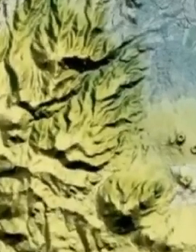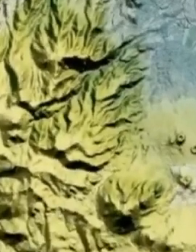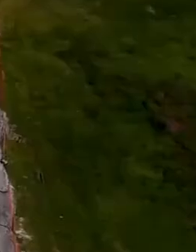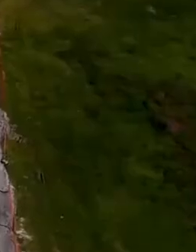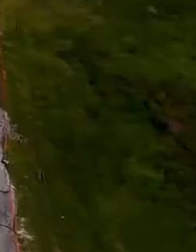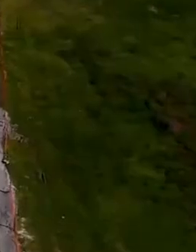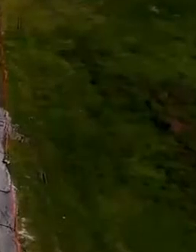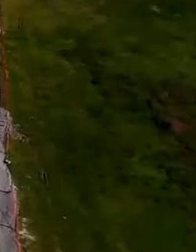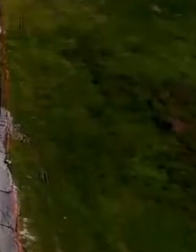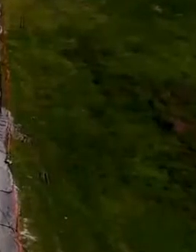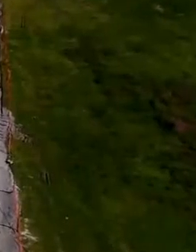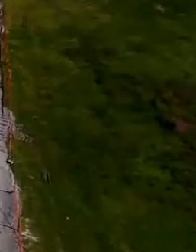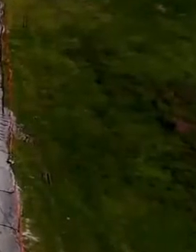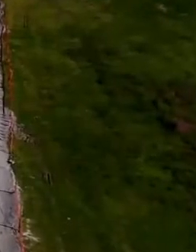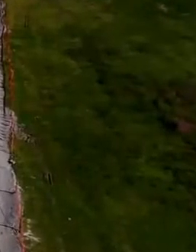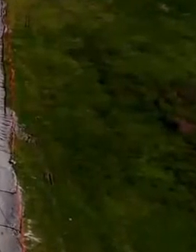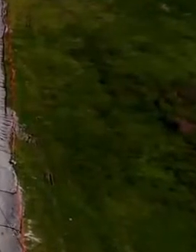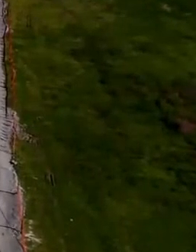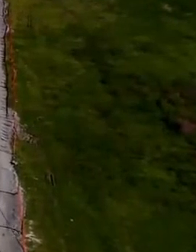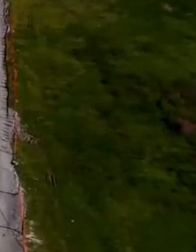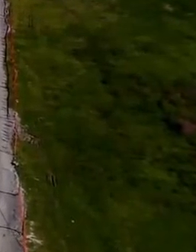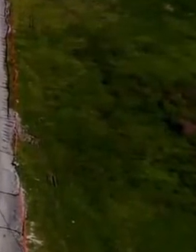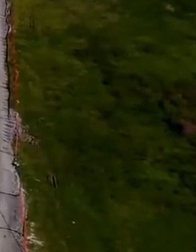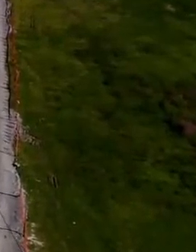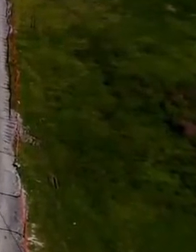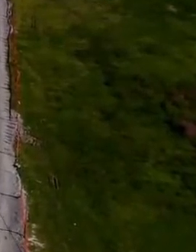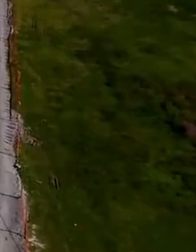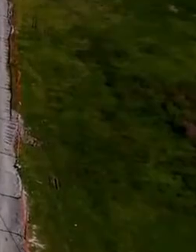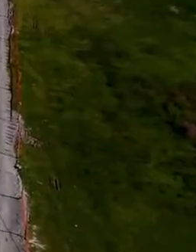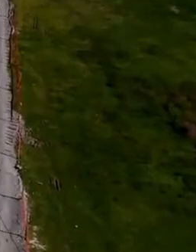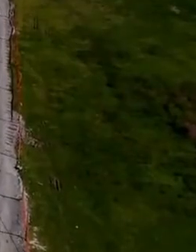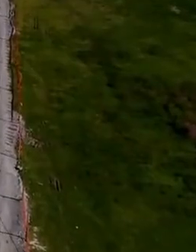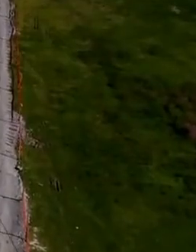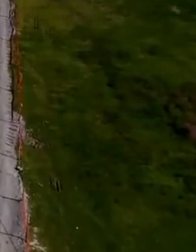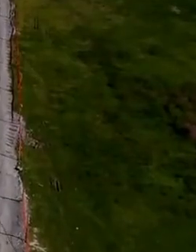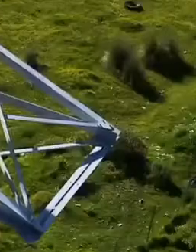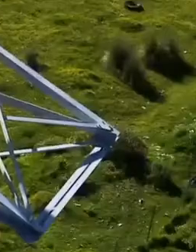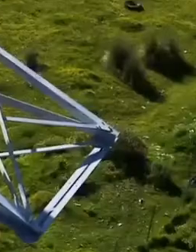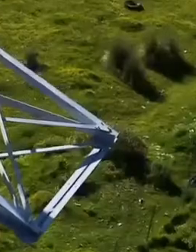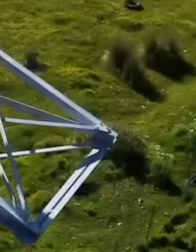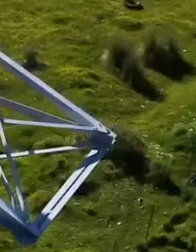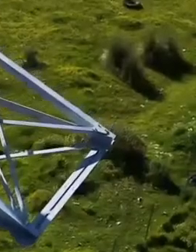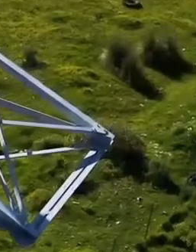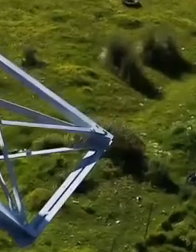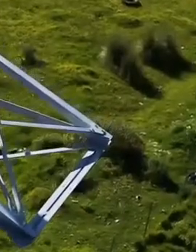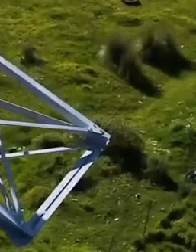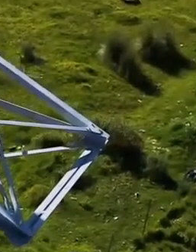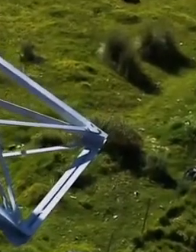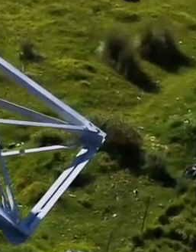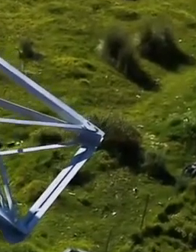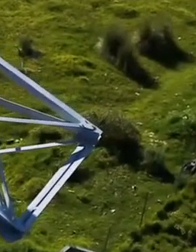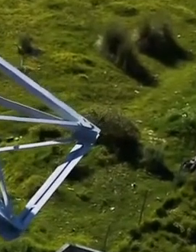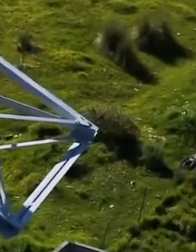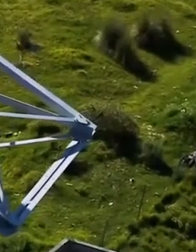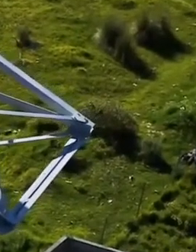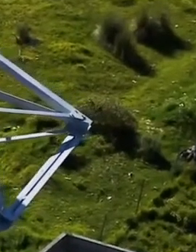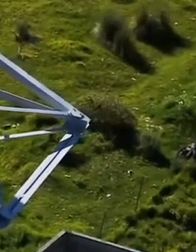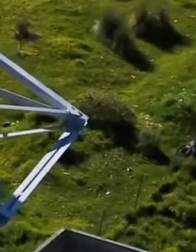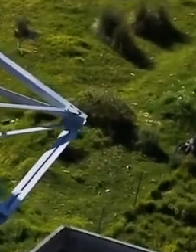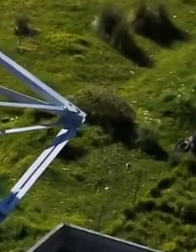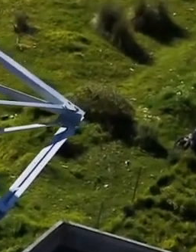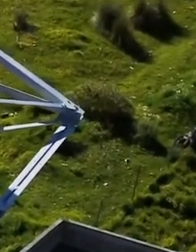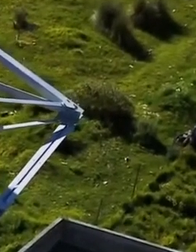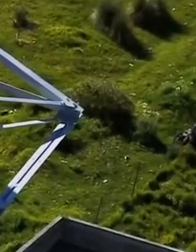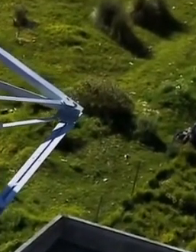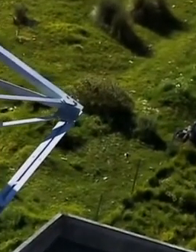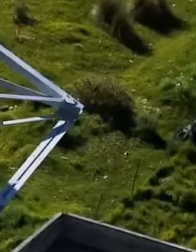98.5%. Obras inducidas. Se concluyó el montaje de la torre de remate que permitirá la elevación de las líneas. Se inició